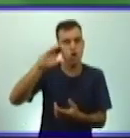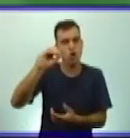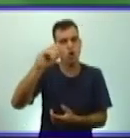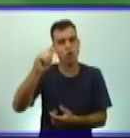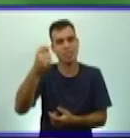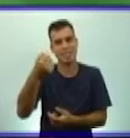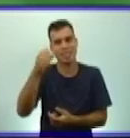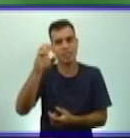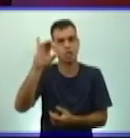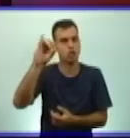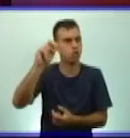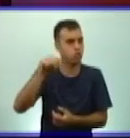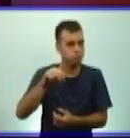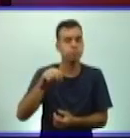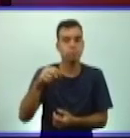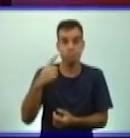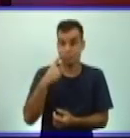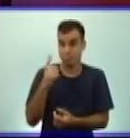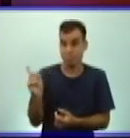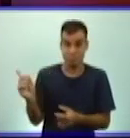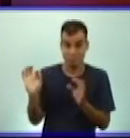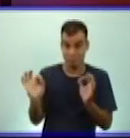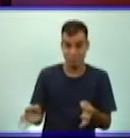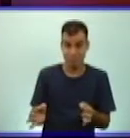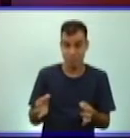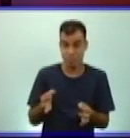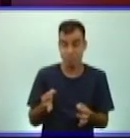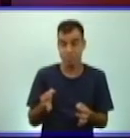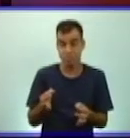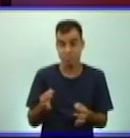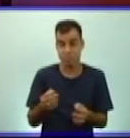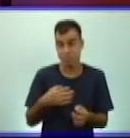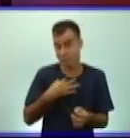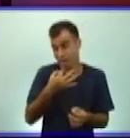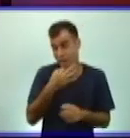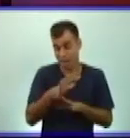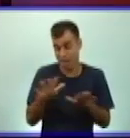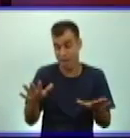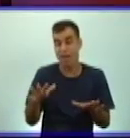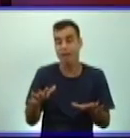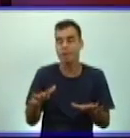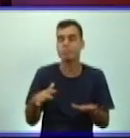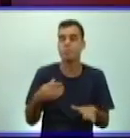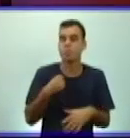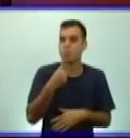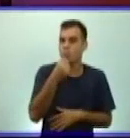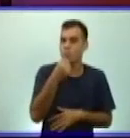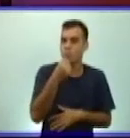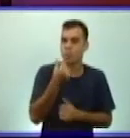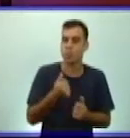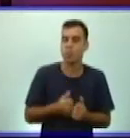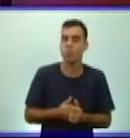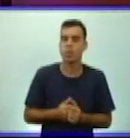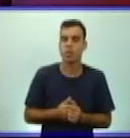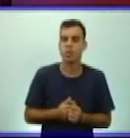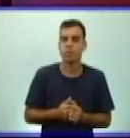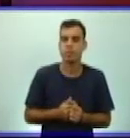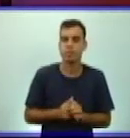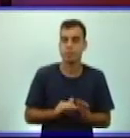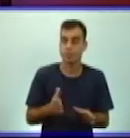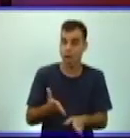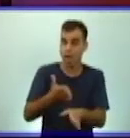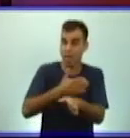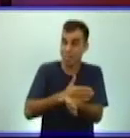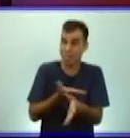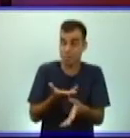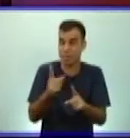indicándoles el texto, la bibliografía que ustedes van a utilizar en este y el próximo encuentro, estaremos entonces, ya le estamos adelantando parte